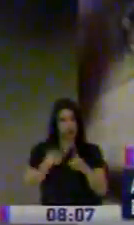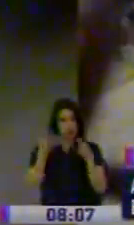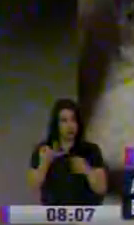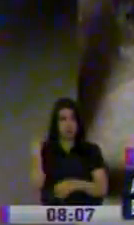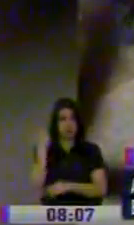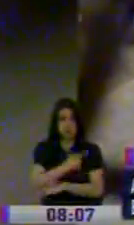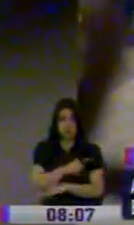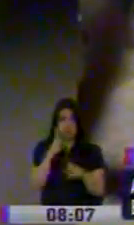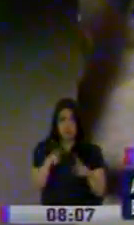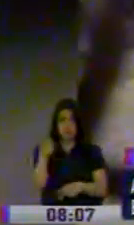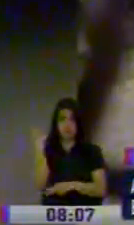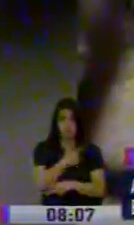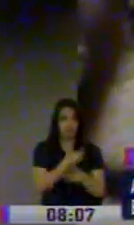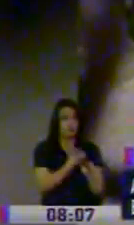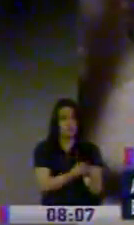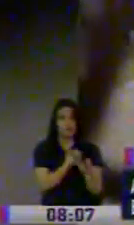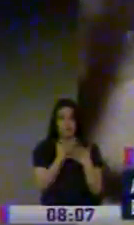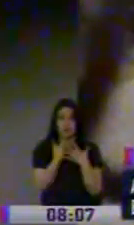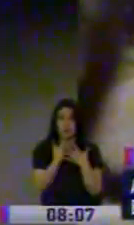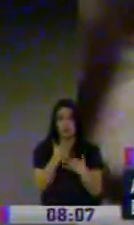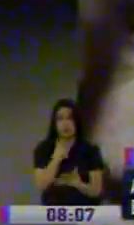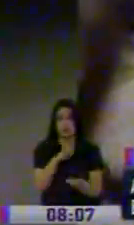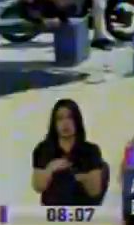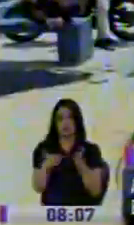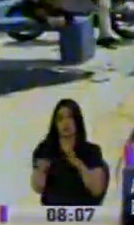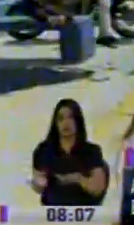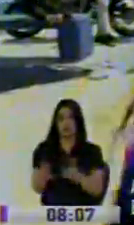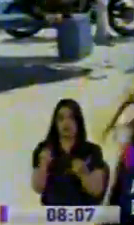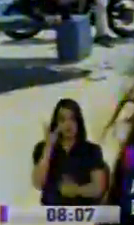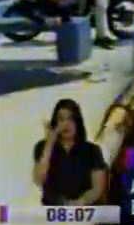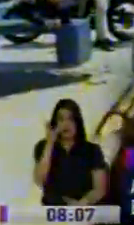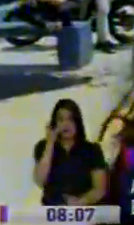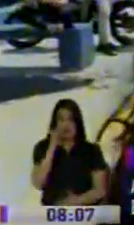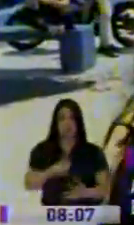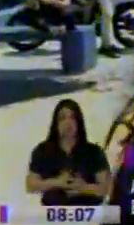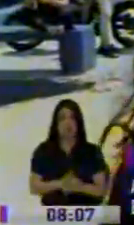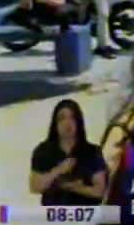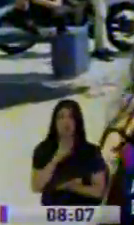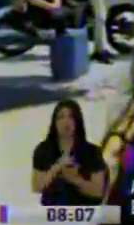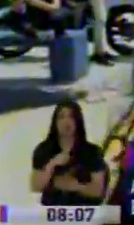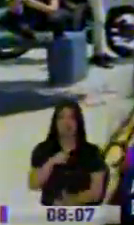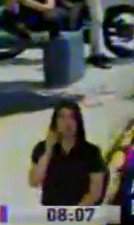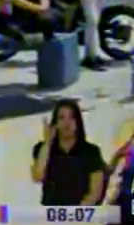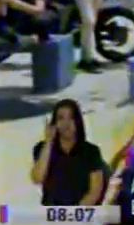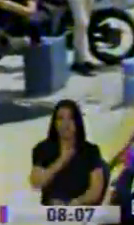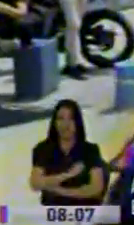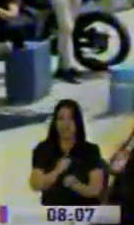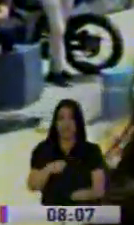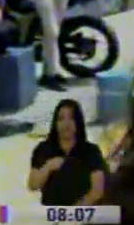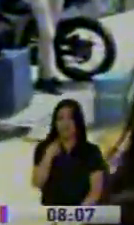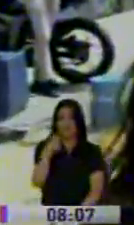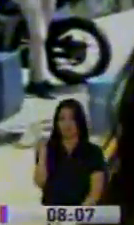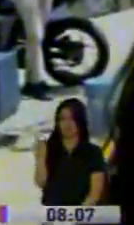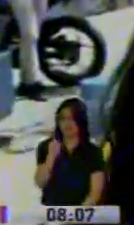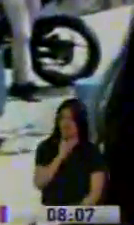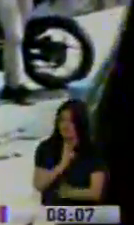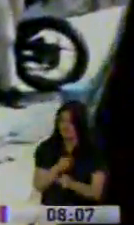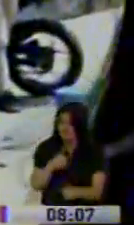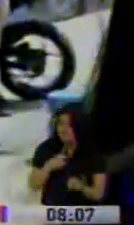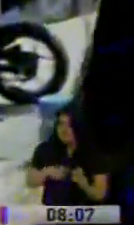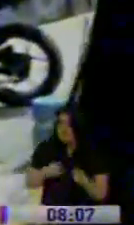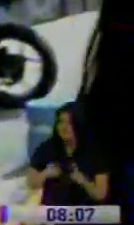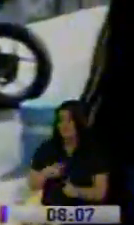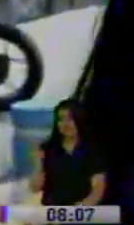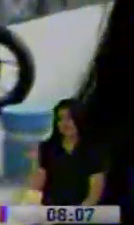de la tragedia. Aún no logra asimilar su partida. Yo la verdad no podía creer. Le dije, no de ser ella,